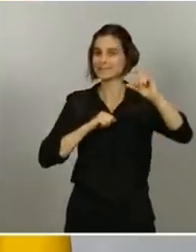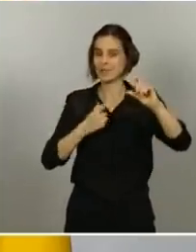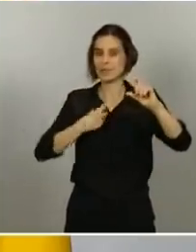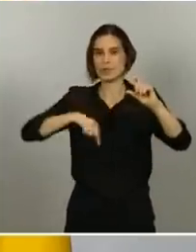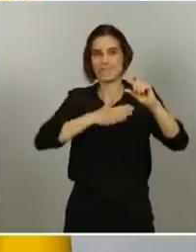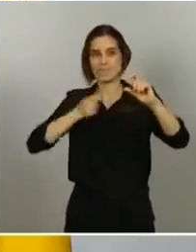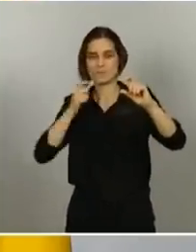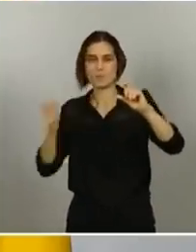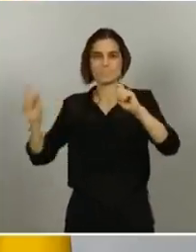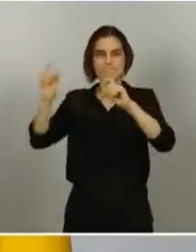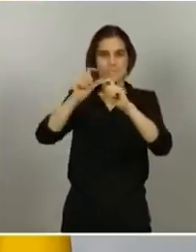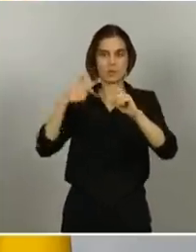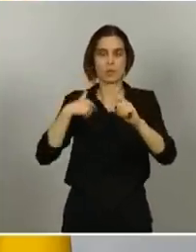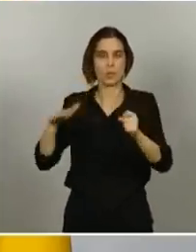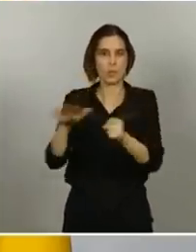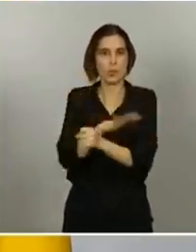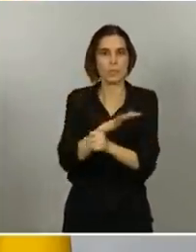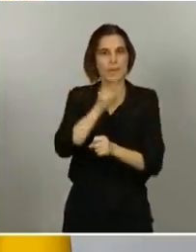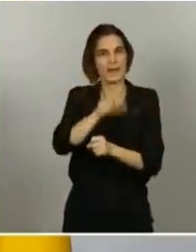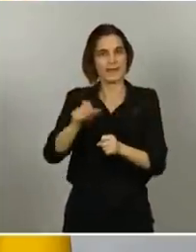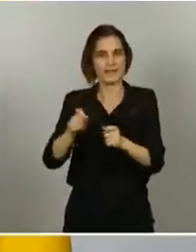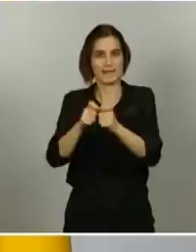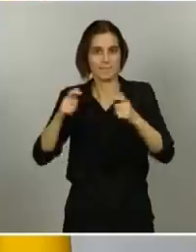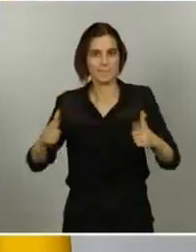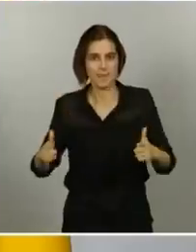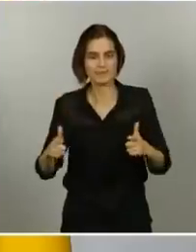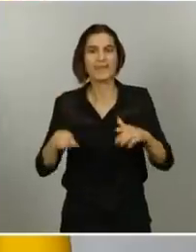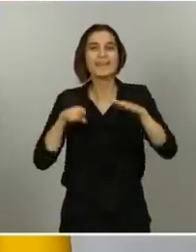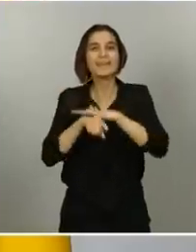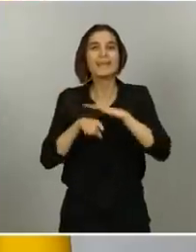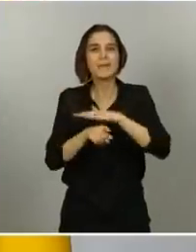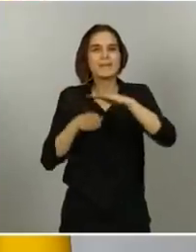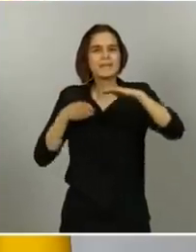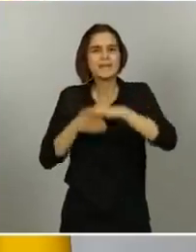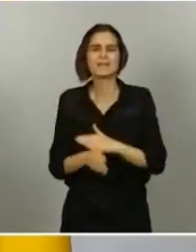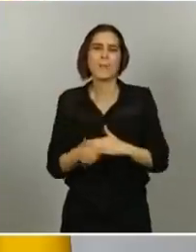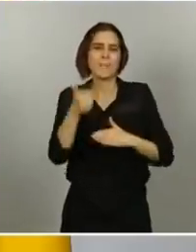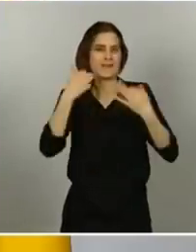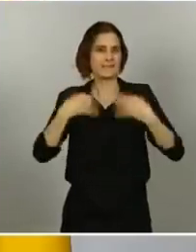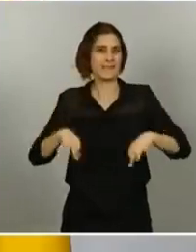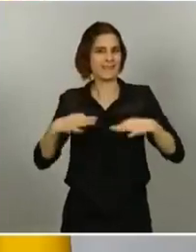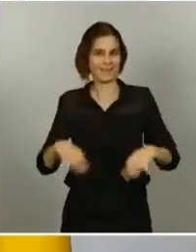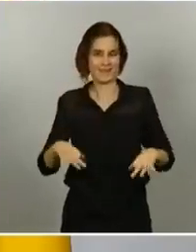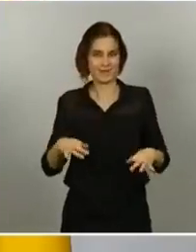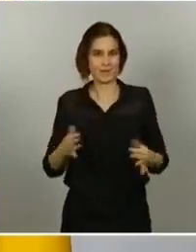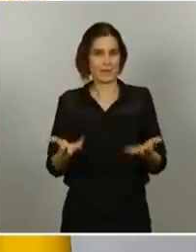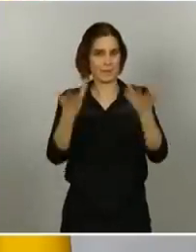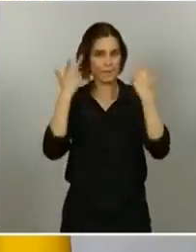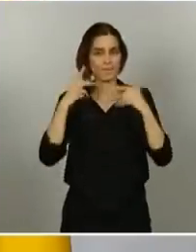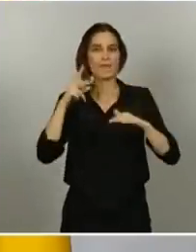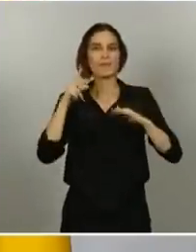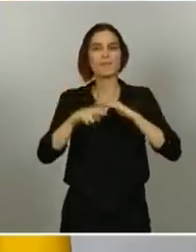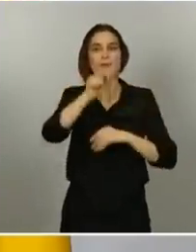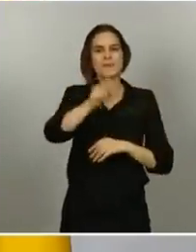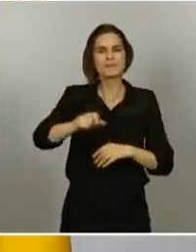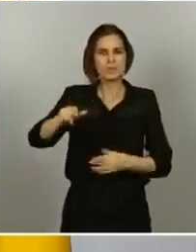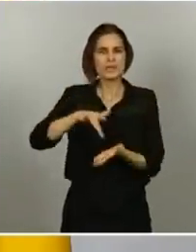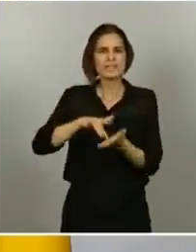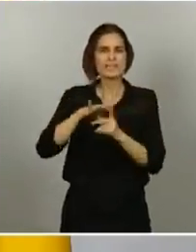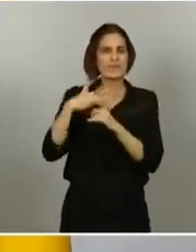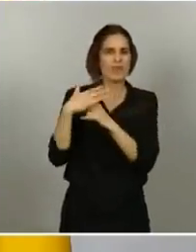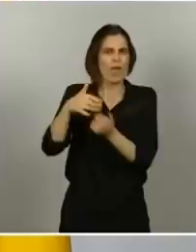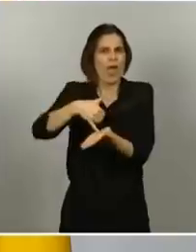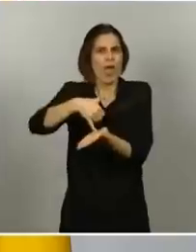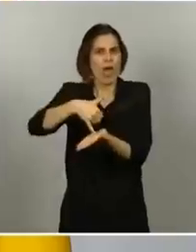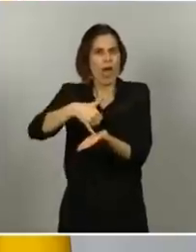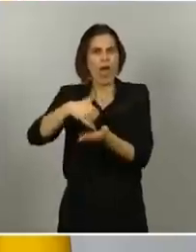acceso como explicaré a continuación para que ninguna persona en situación de vulnerabilidade se quede desatendida como se pode solicitar o